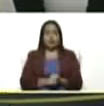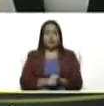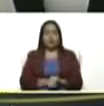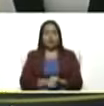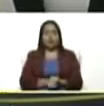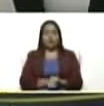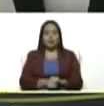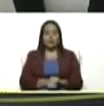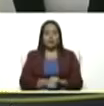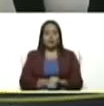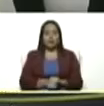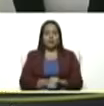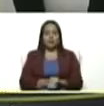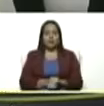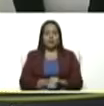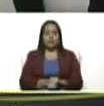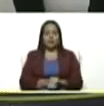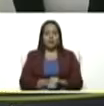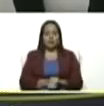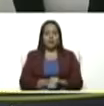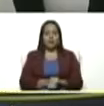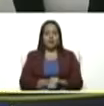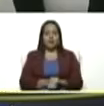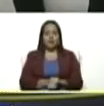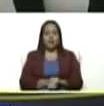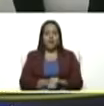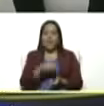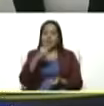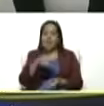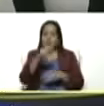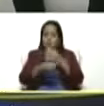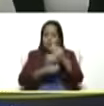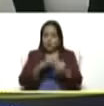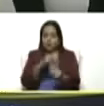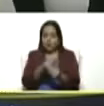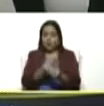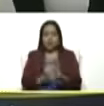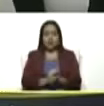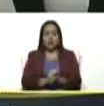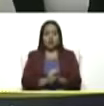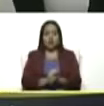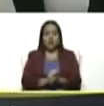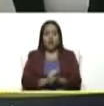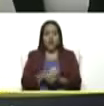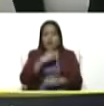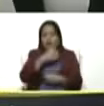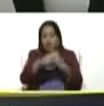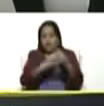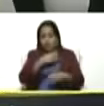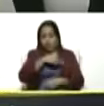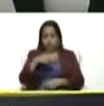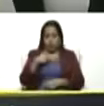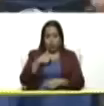Castro Sotelo, y tenemos que hacerlo. O lo hacemos nosotros,